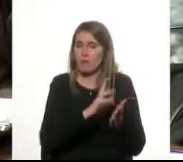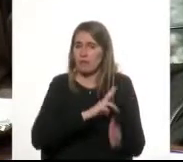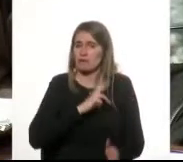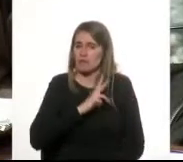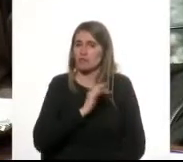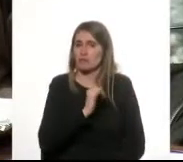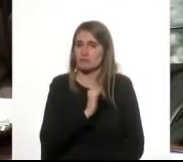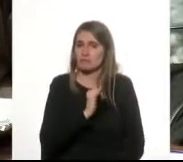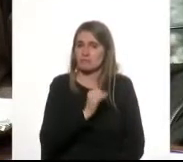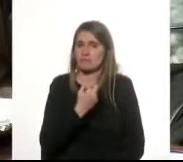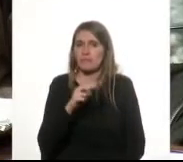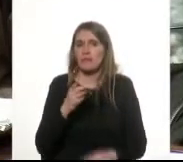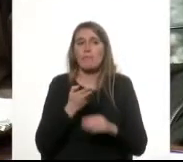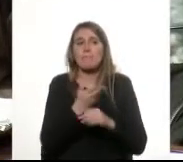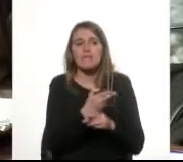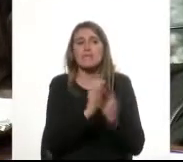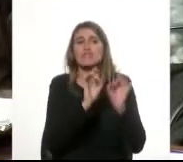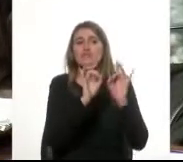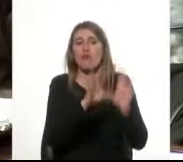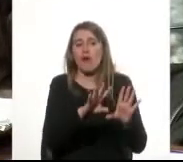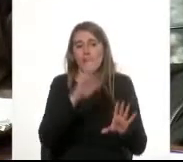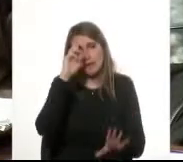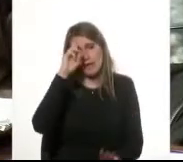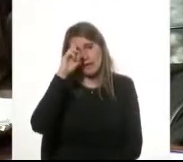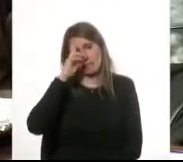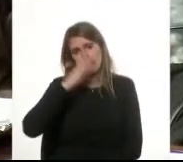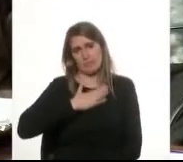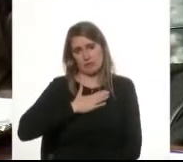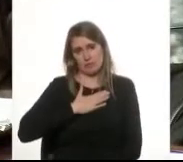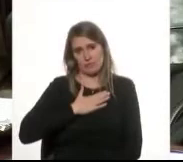Lo único que pedimos es que nos respeten.